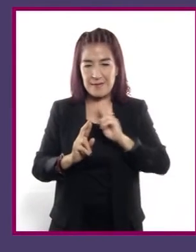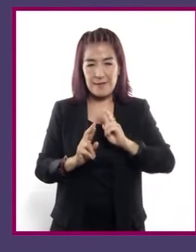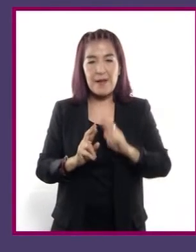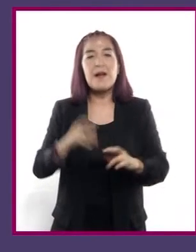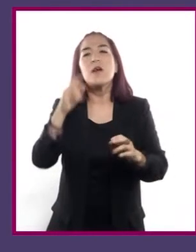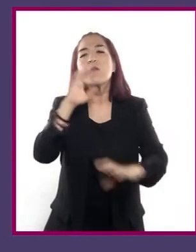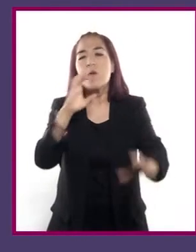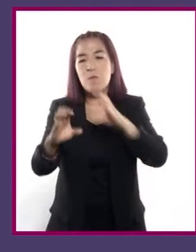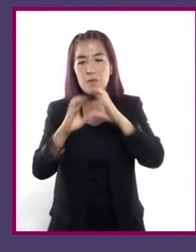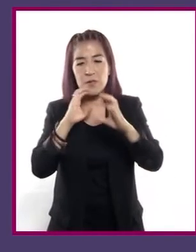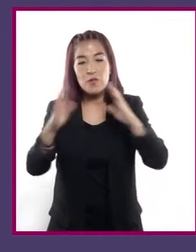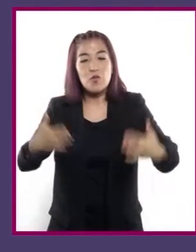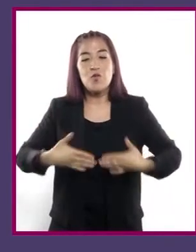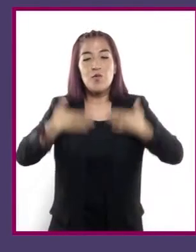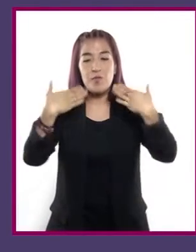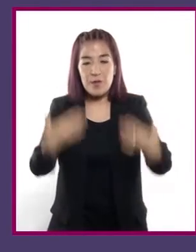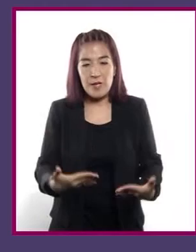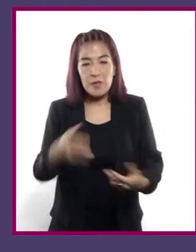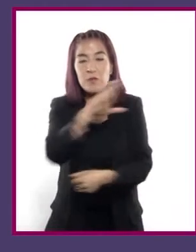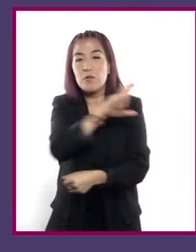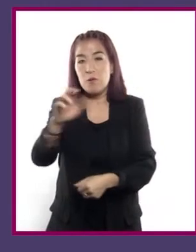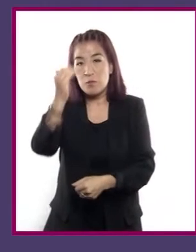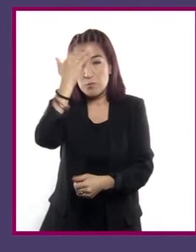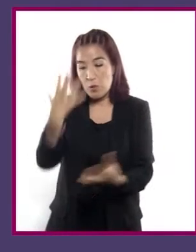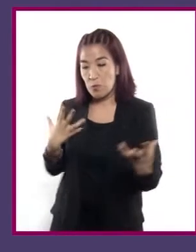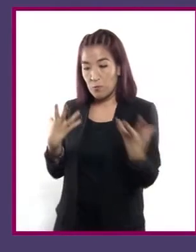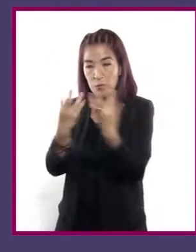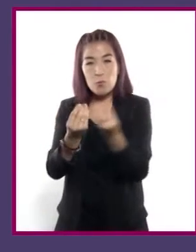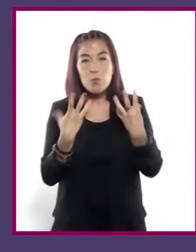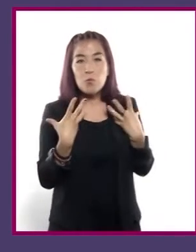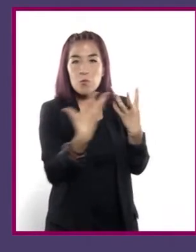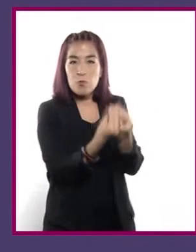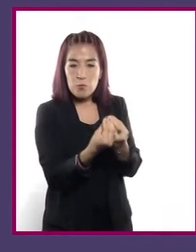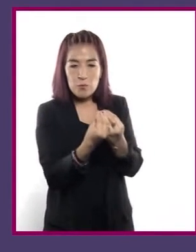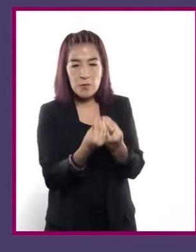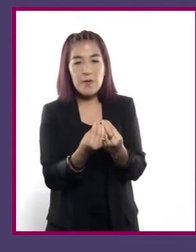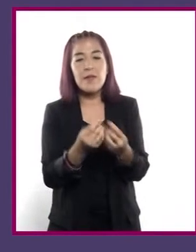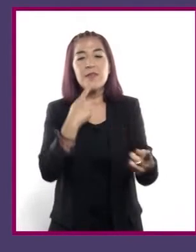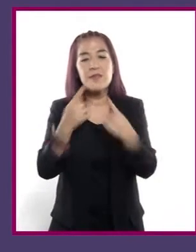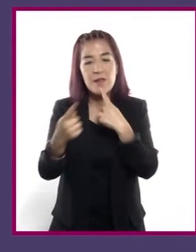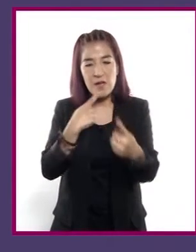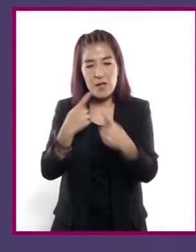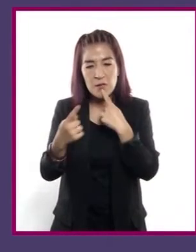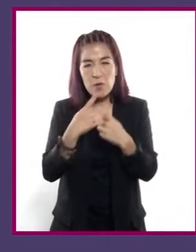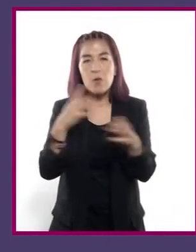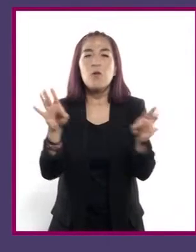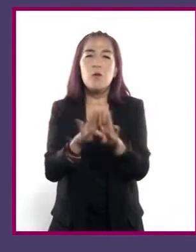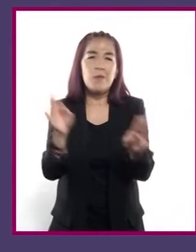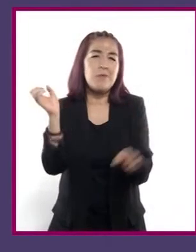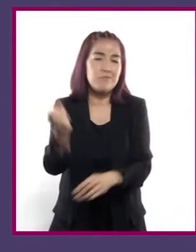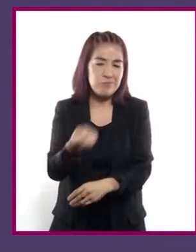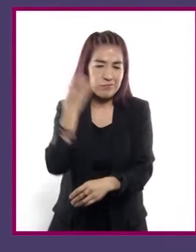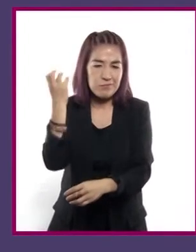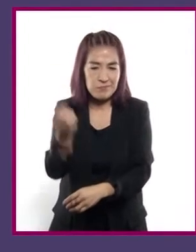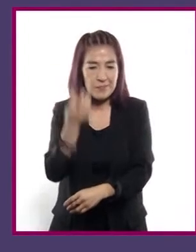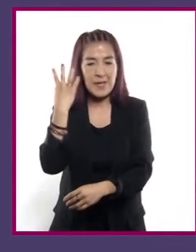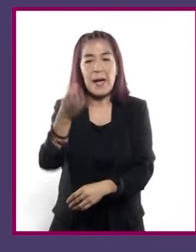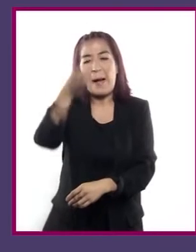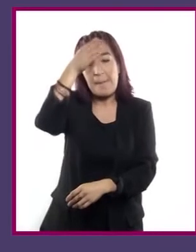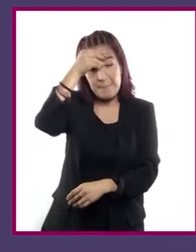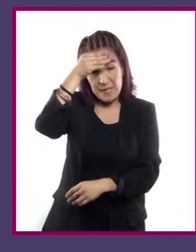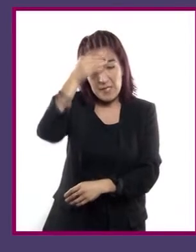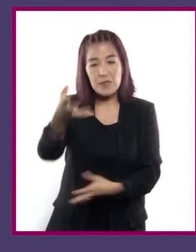comunicación, confianza, reconocimiento mutuo, diálogo y debate,